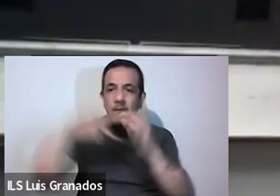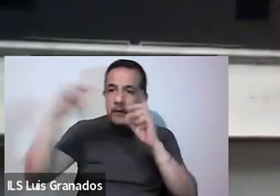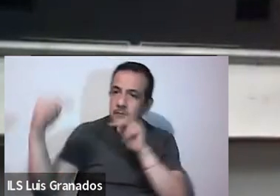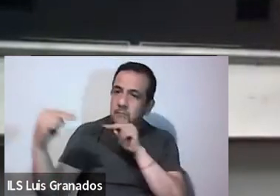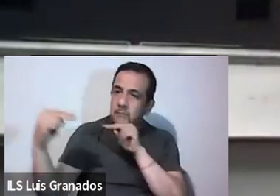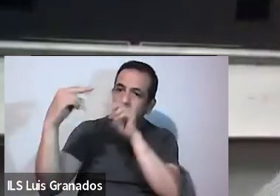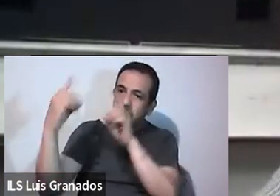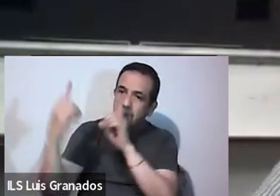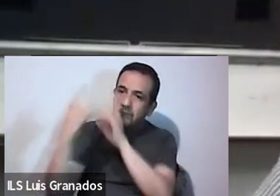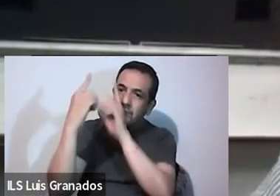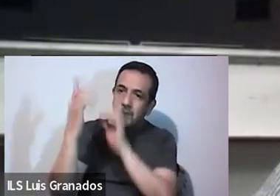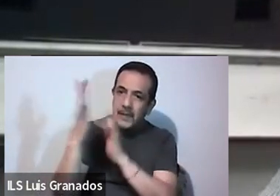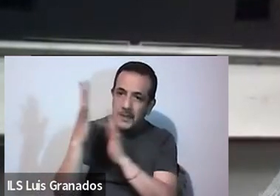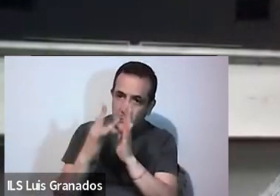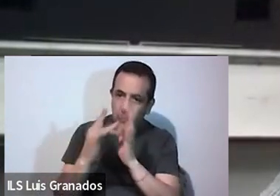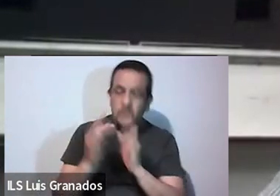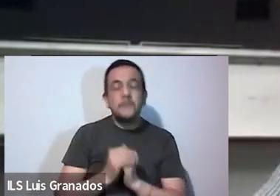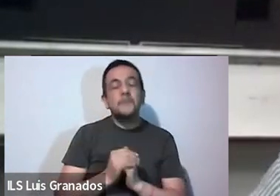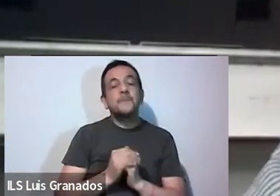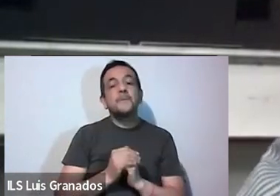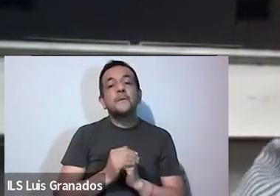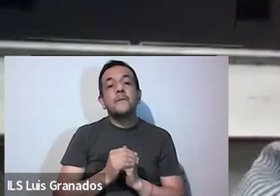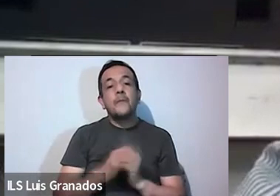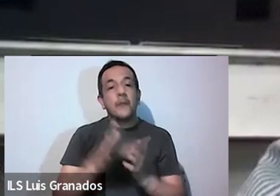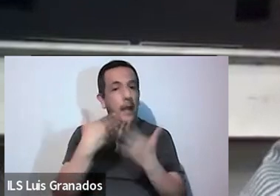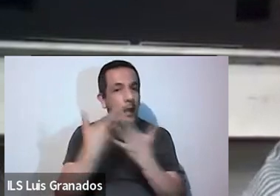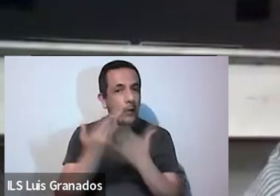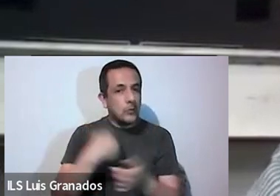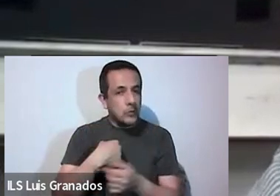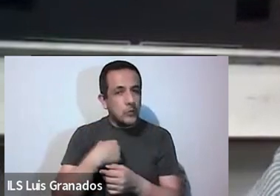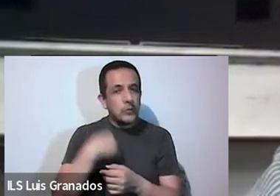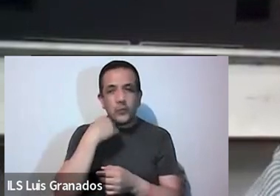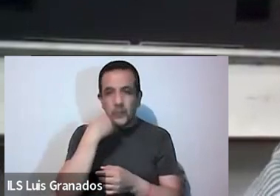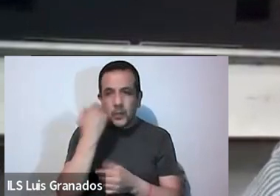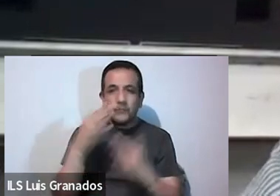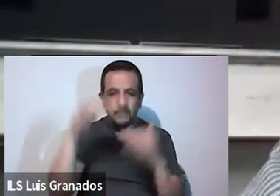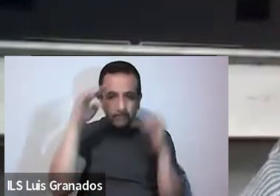Señor. Ahora, quiero hacer algunas reflexiones